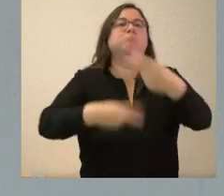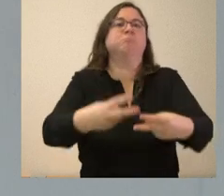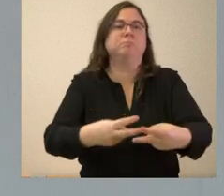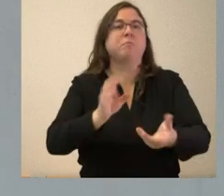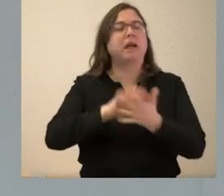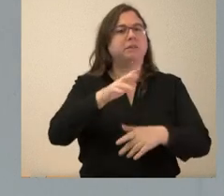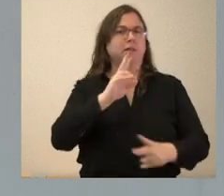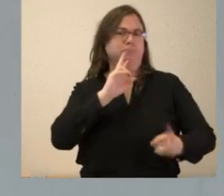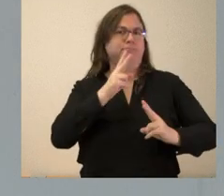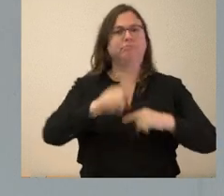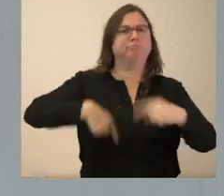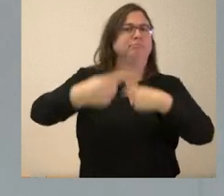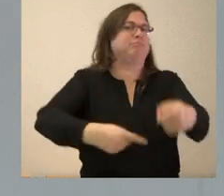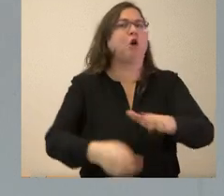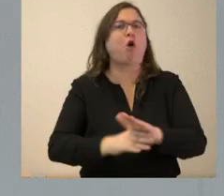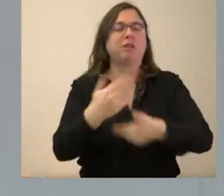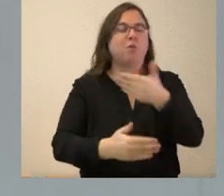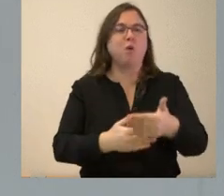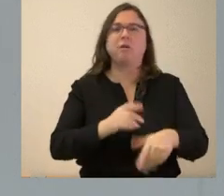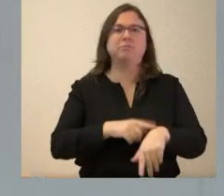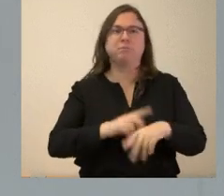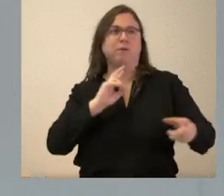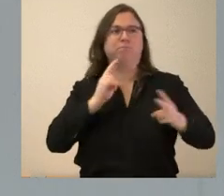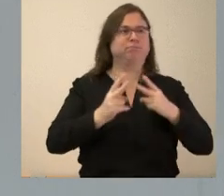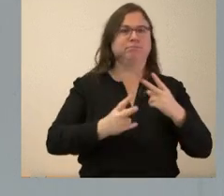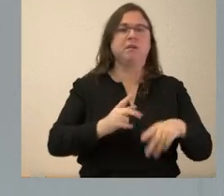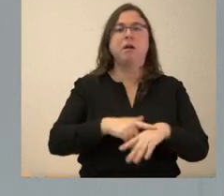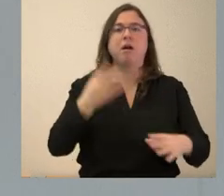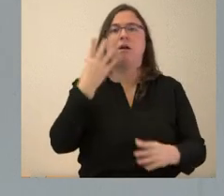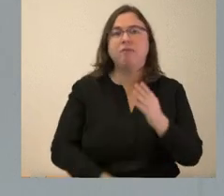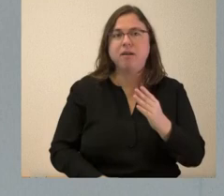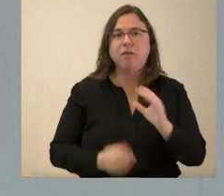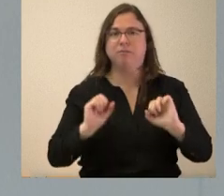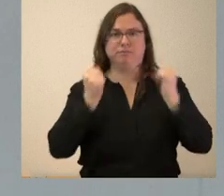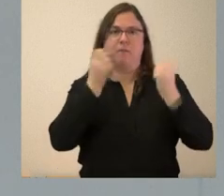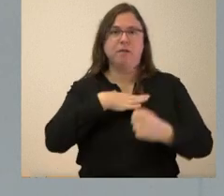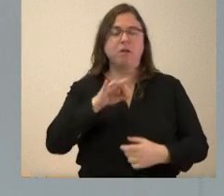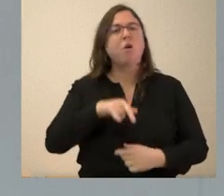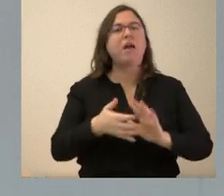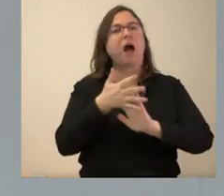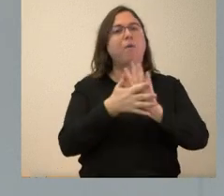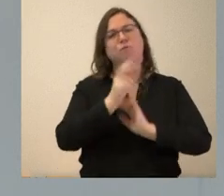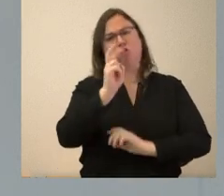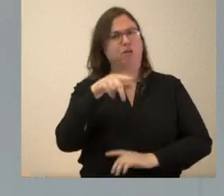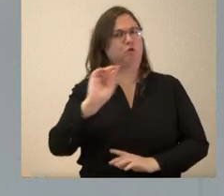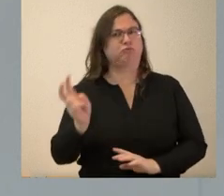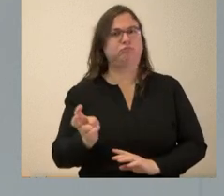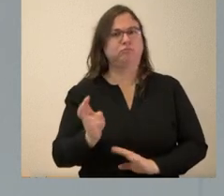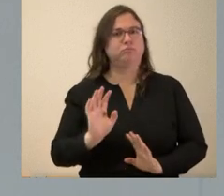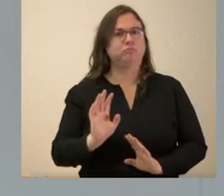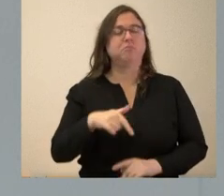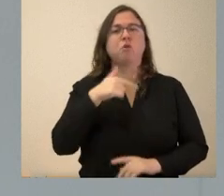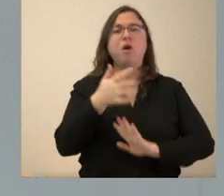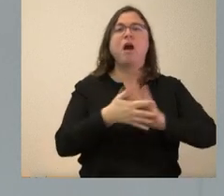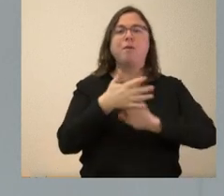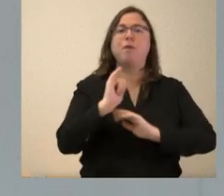una capacidad de ponerse de pie de reaccionar ante las dificultades y yo creo que hoy estamos hablando de otra cosa estamos hablando de que hay